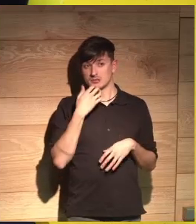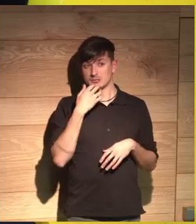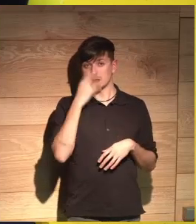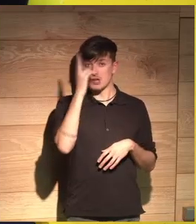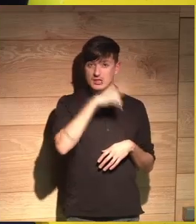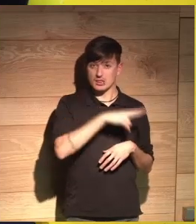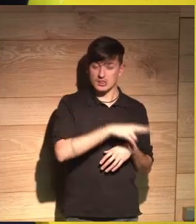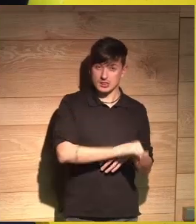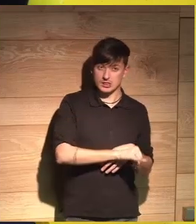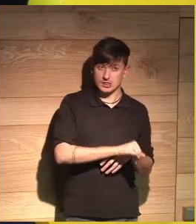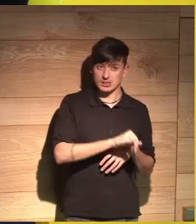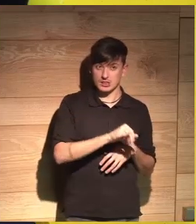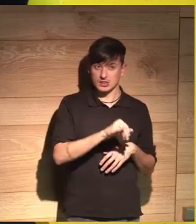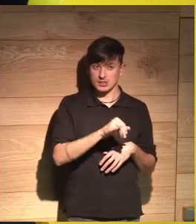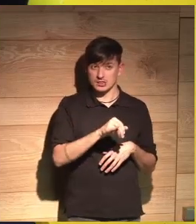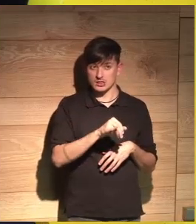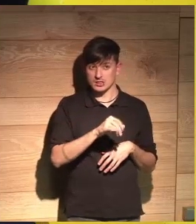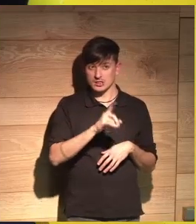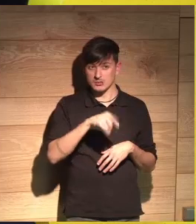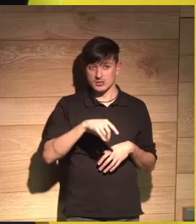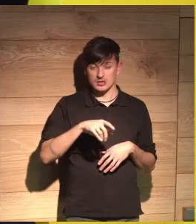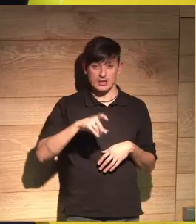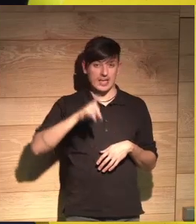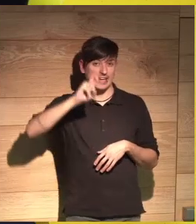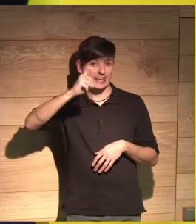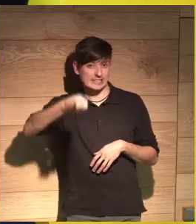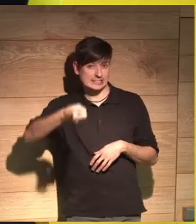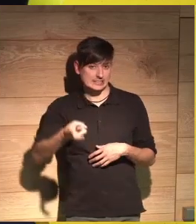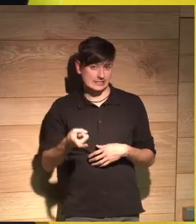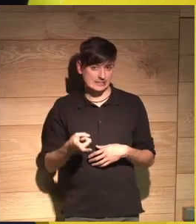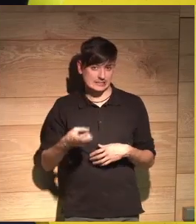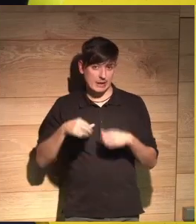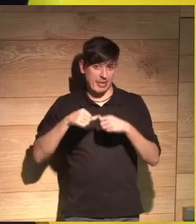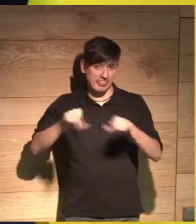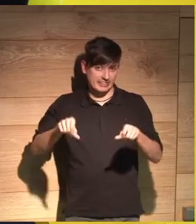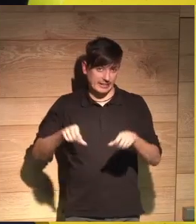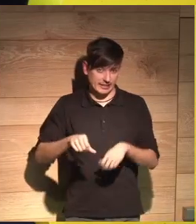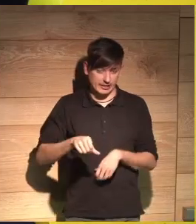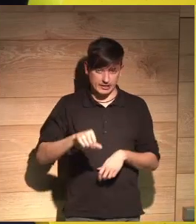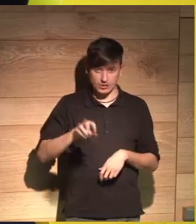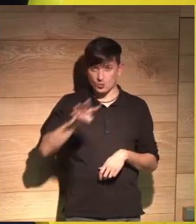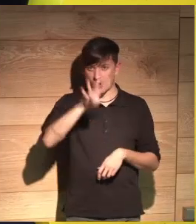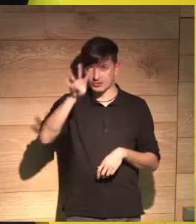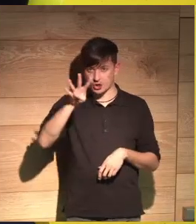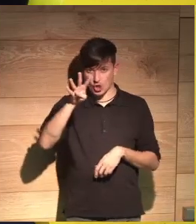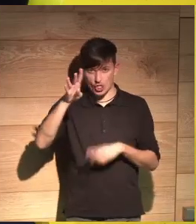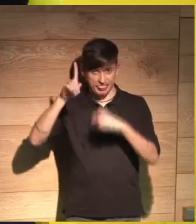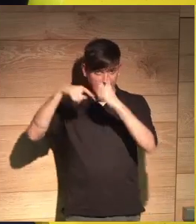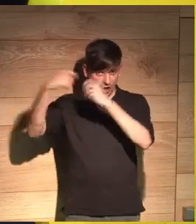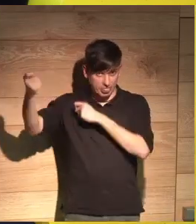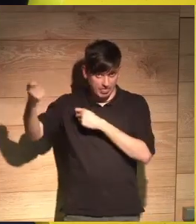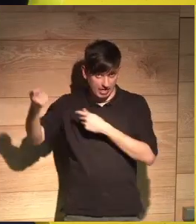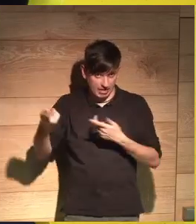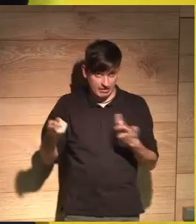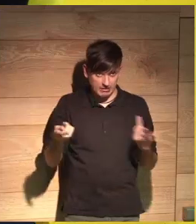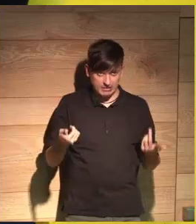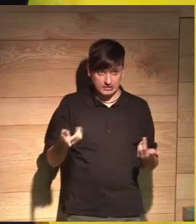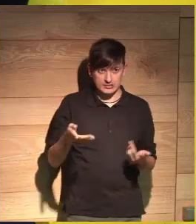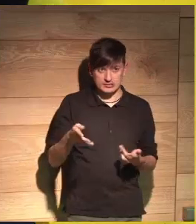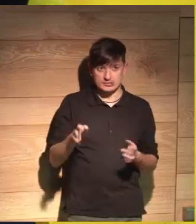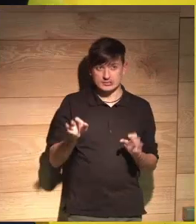tenemos también x al albacete 4 la cosa de esta ley es muy muy muy